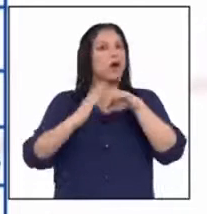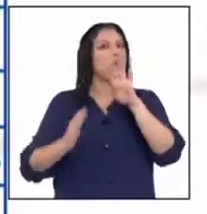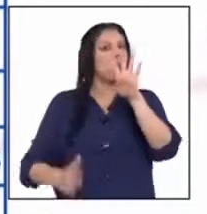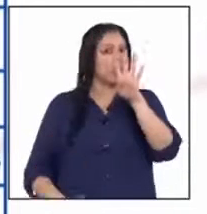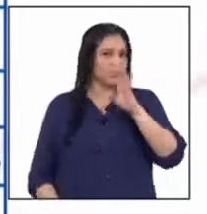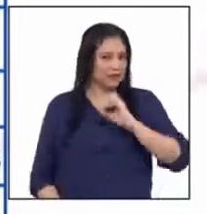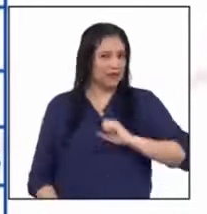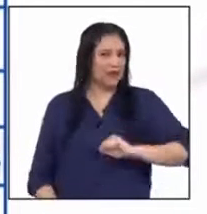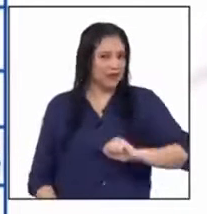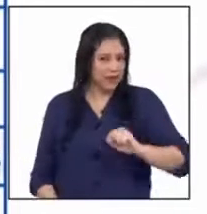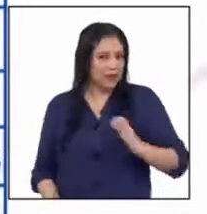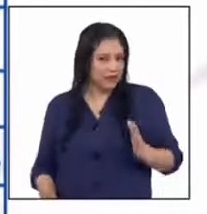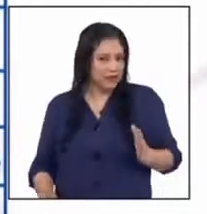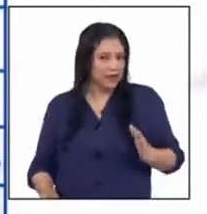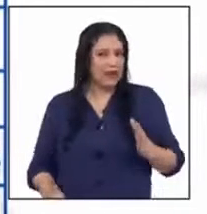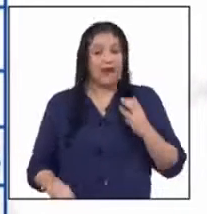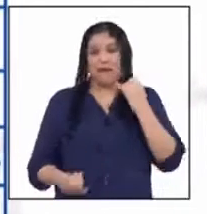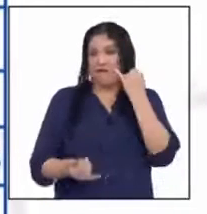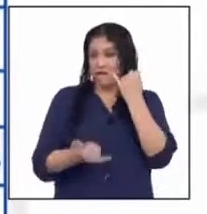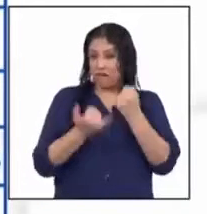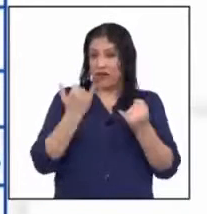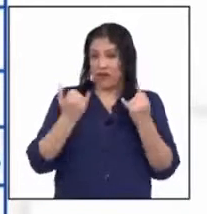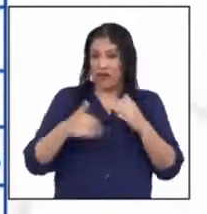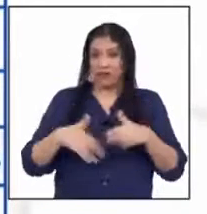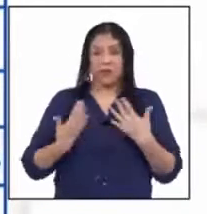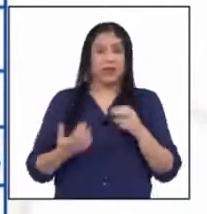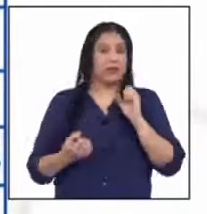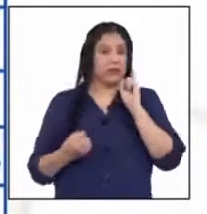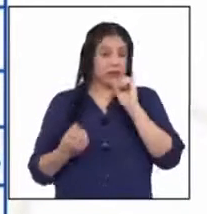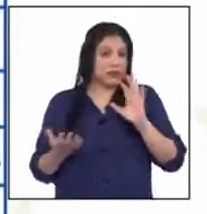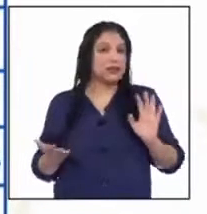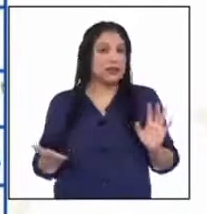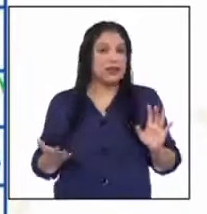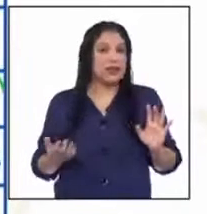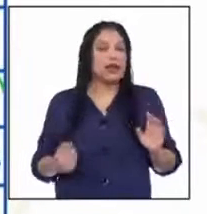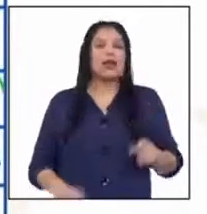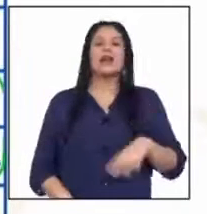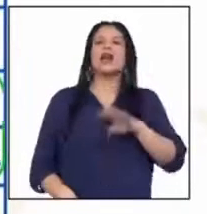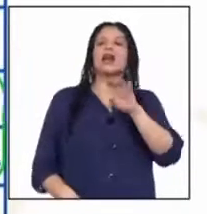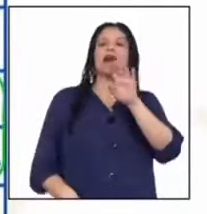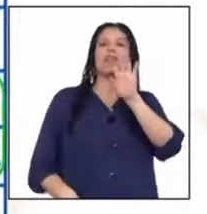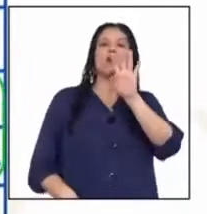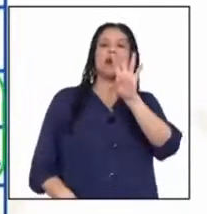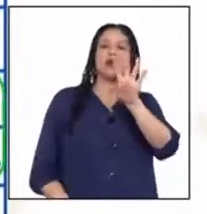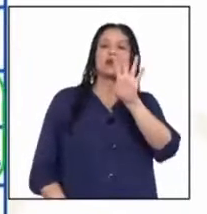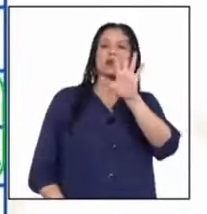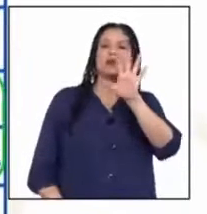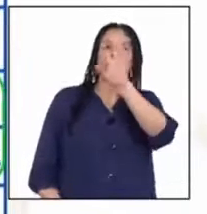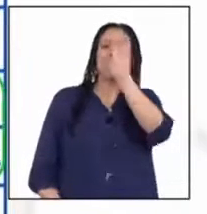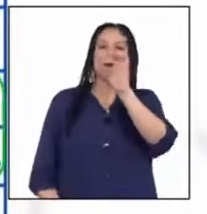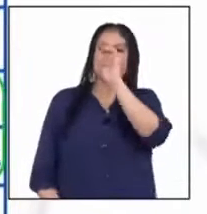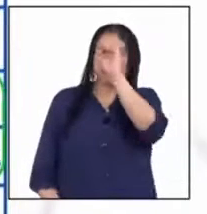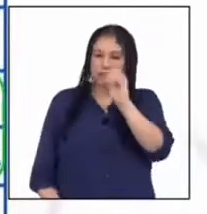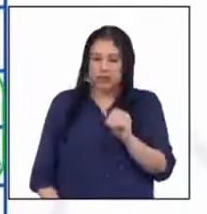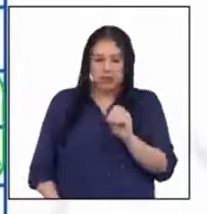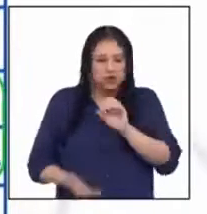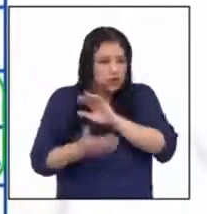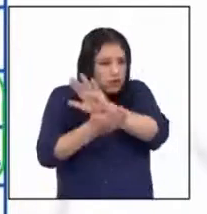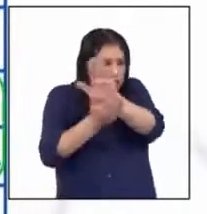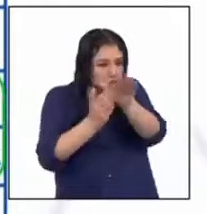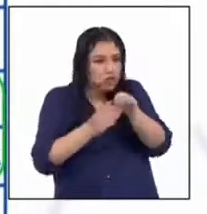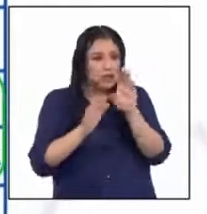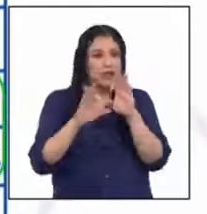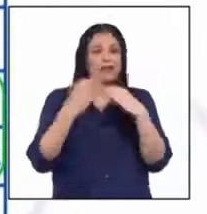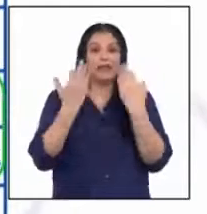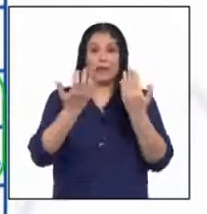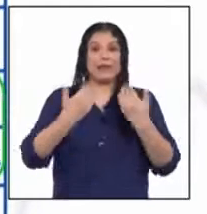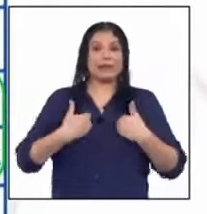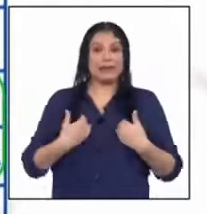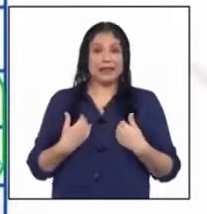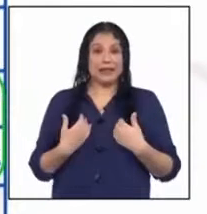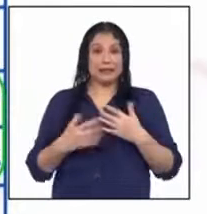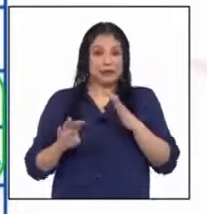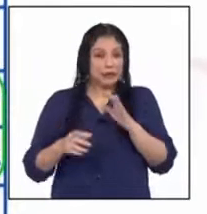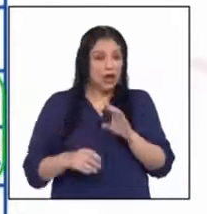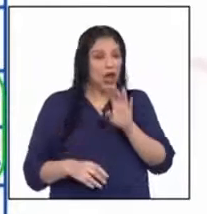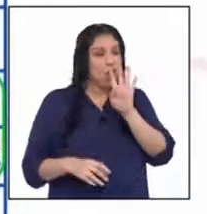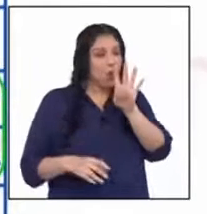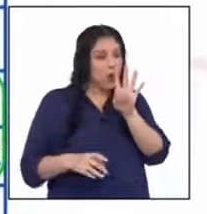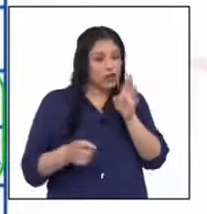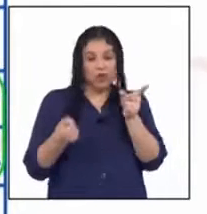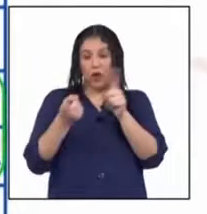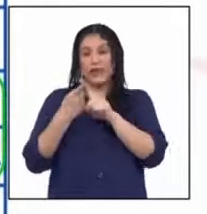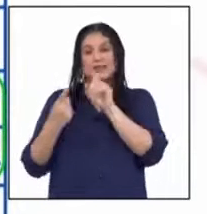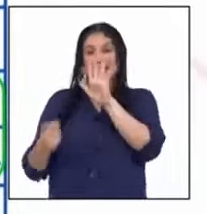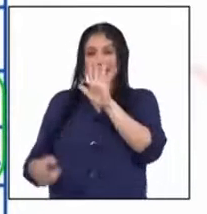hijos. Finalmente, podemos decir que el 45% de familias tienen entre 4 y